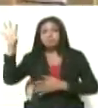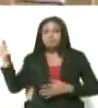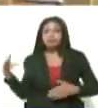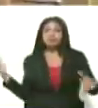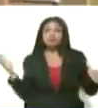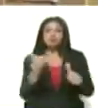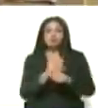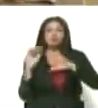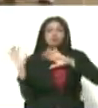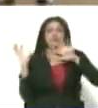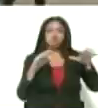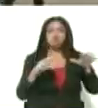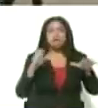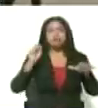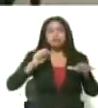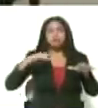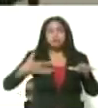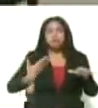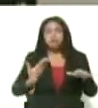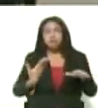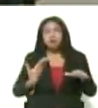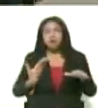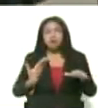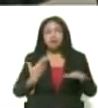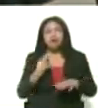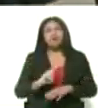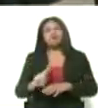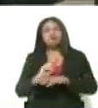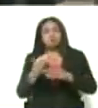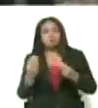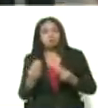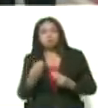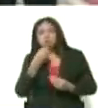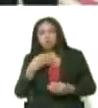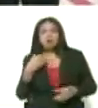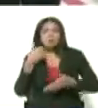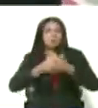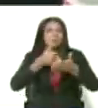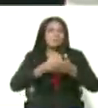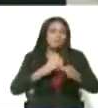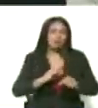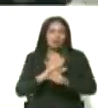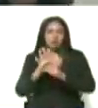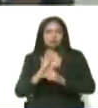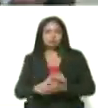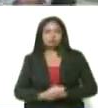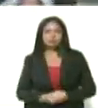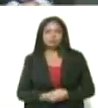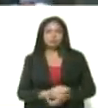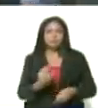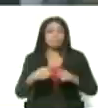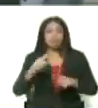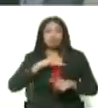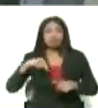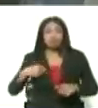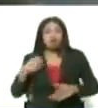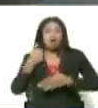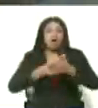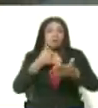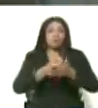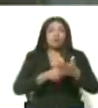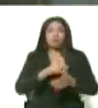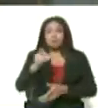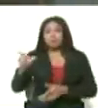detección masiva, repito, puede ser muy útil en el combate contra el COVID-19. Y estamos apoyando a los hermanos del